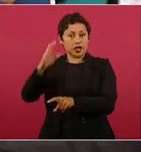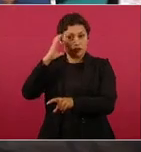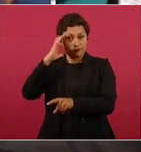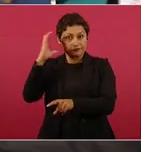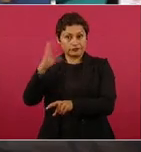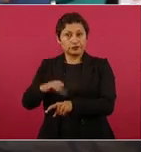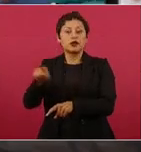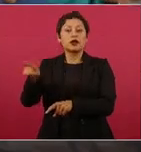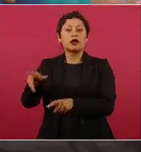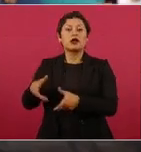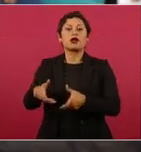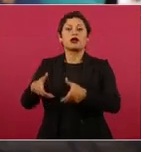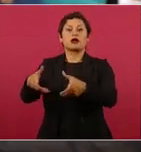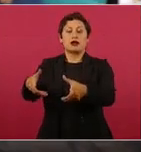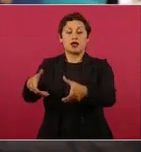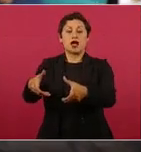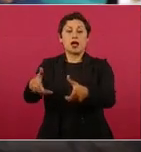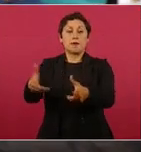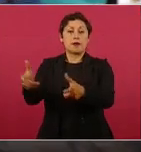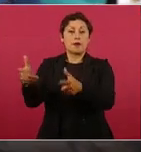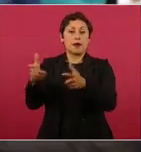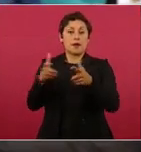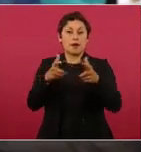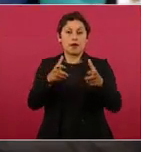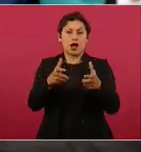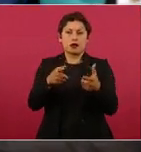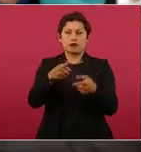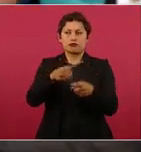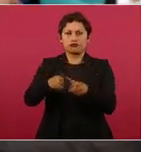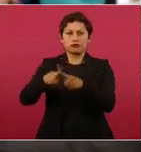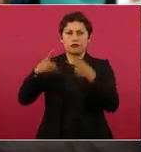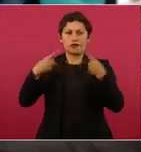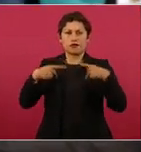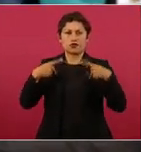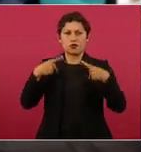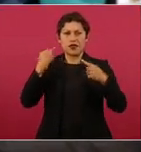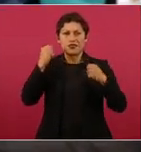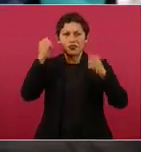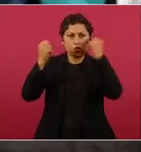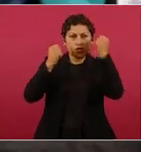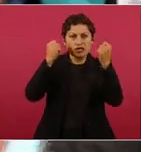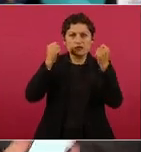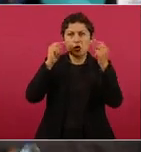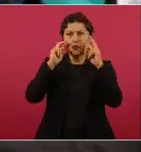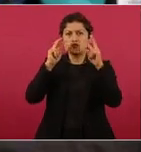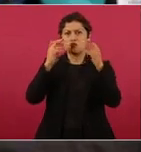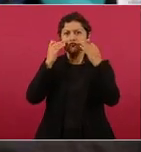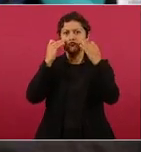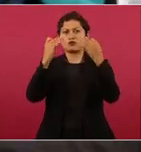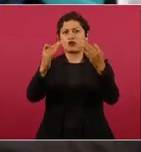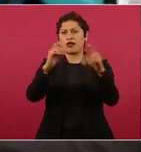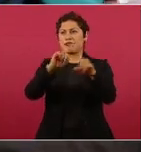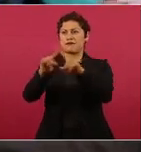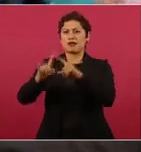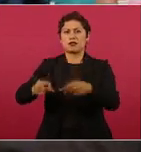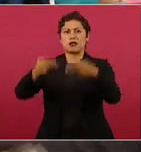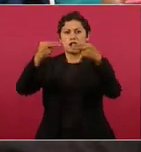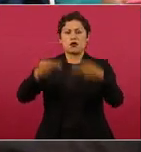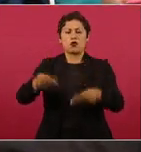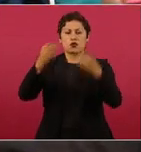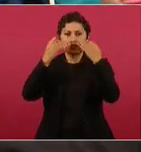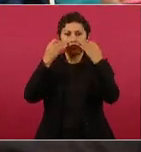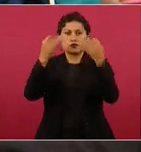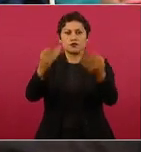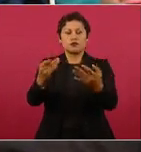en la Quinta Avenida a pleno día frente a turistas, locatarios, en fin, ciudadanos en general.